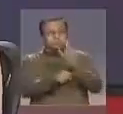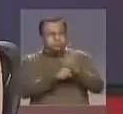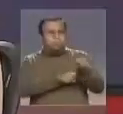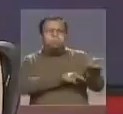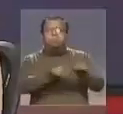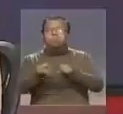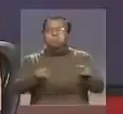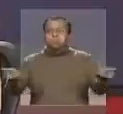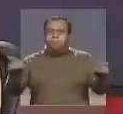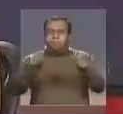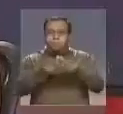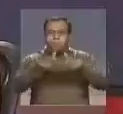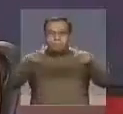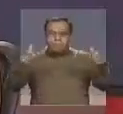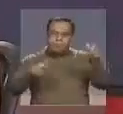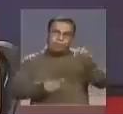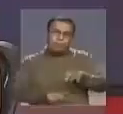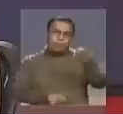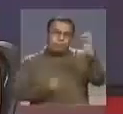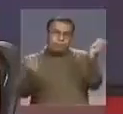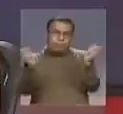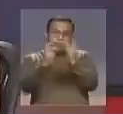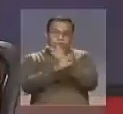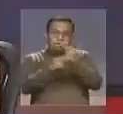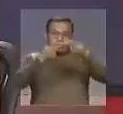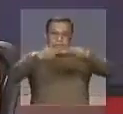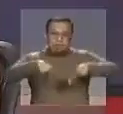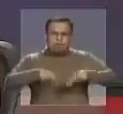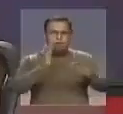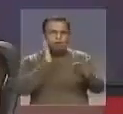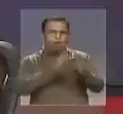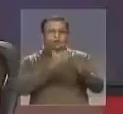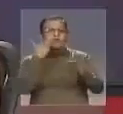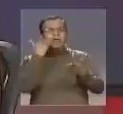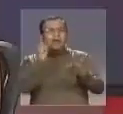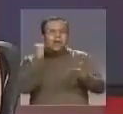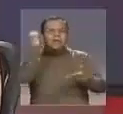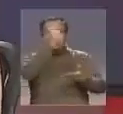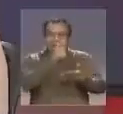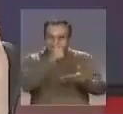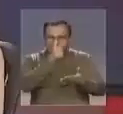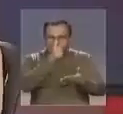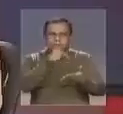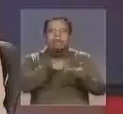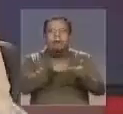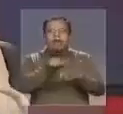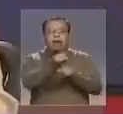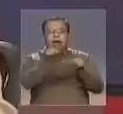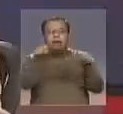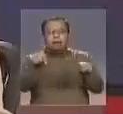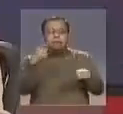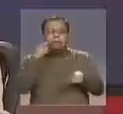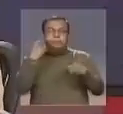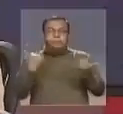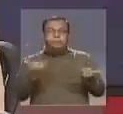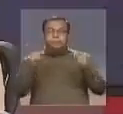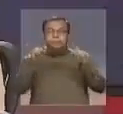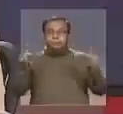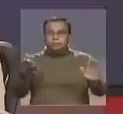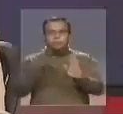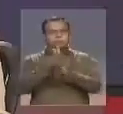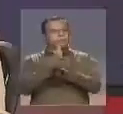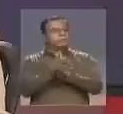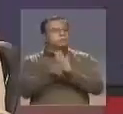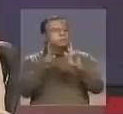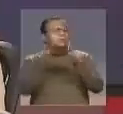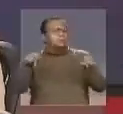consecuencias de no solamente aumentar los índices de violencia de género contra las mujeres negras. Y algo por lo que voy, la primera idea que voy a partir y tiene que